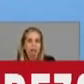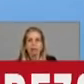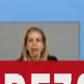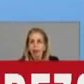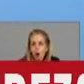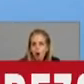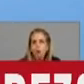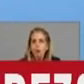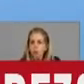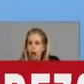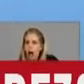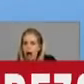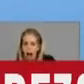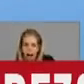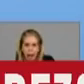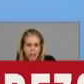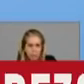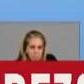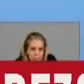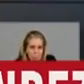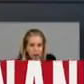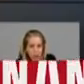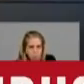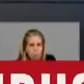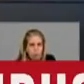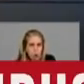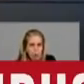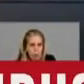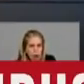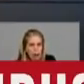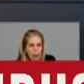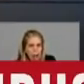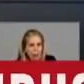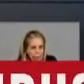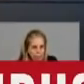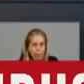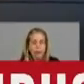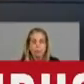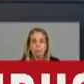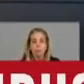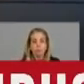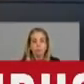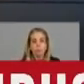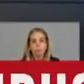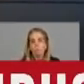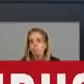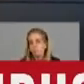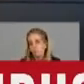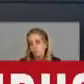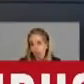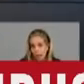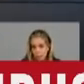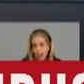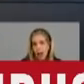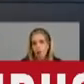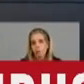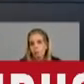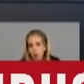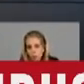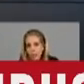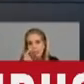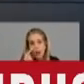muy alta en Ciudad de Buenos Aires, que es alta en el Gran Buenos Aires y que es alta en el AMBA, en el conurbano Raleigh,